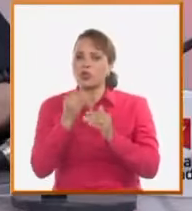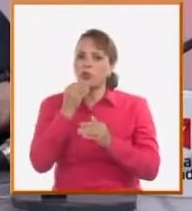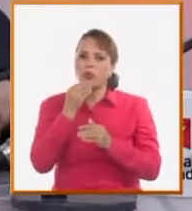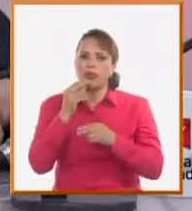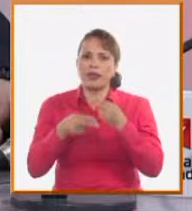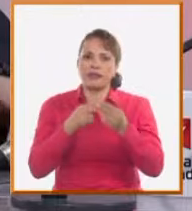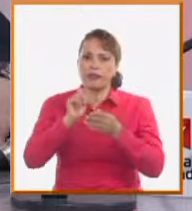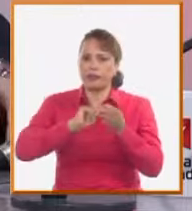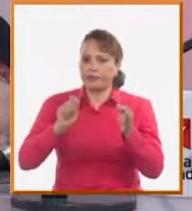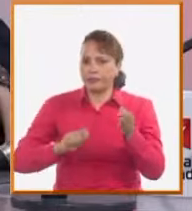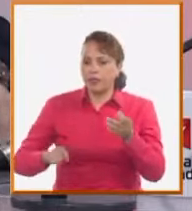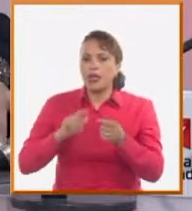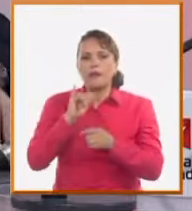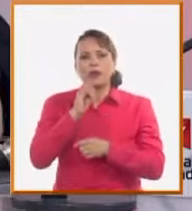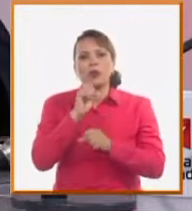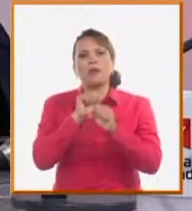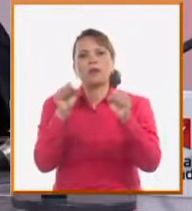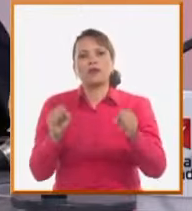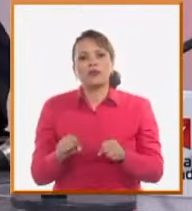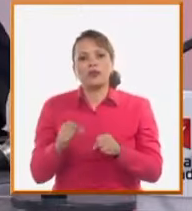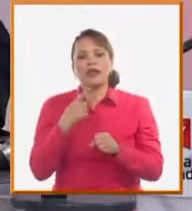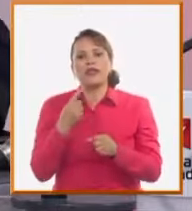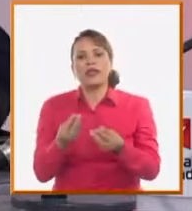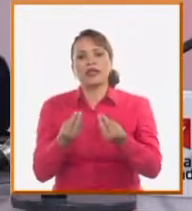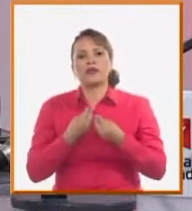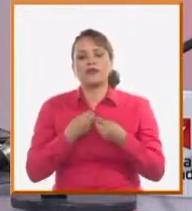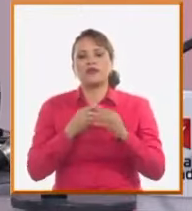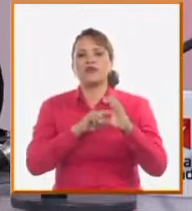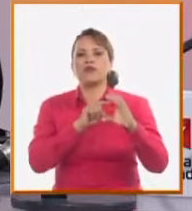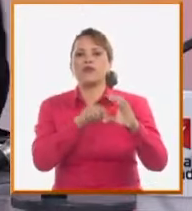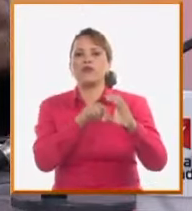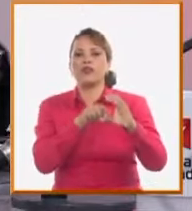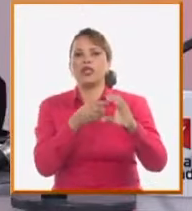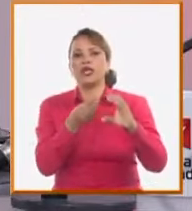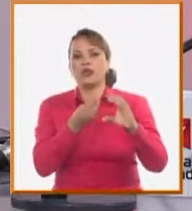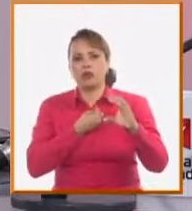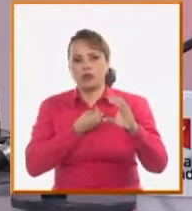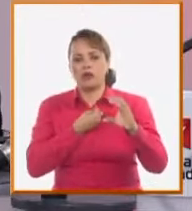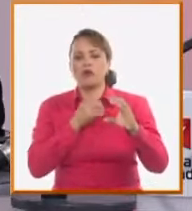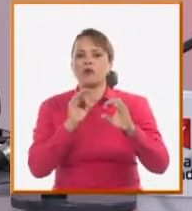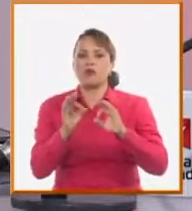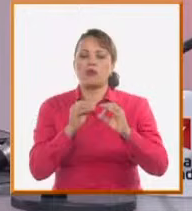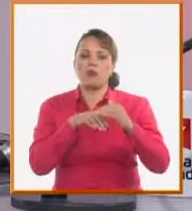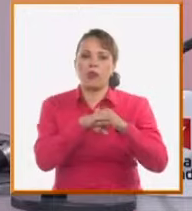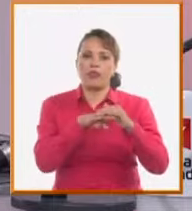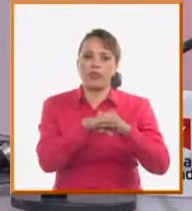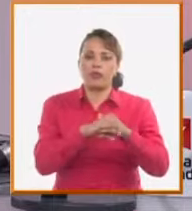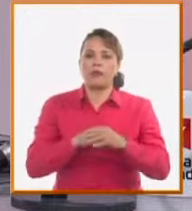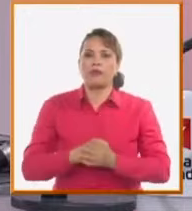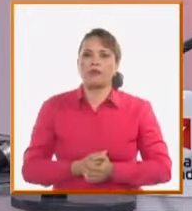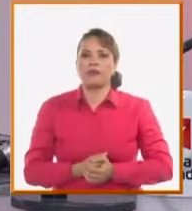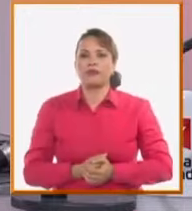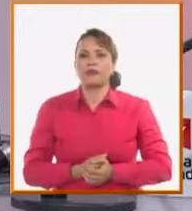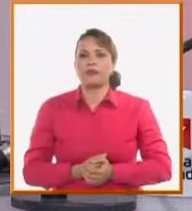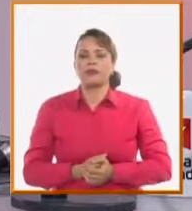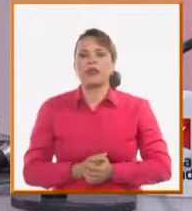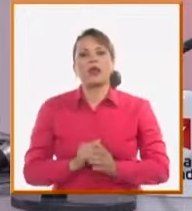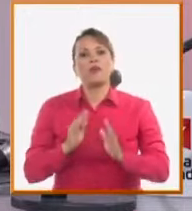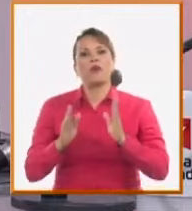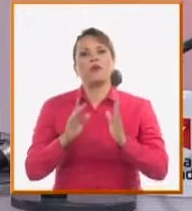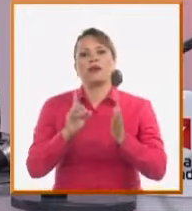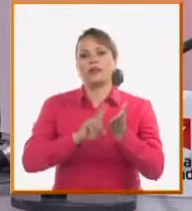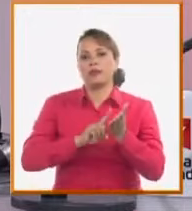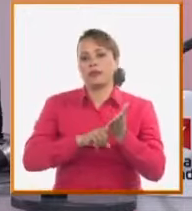mismos, pero tendrán la posibilidad también de tener aseguramientos totales, como se decía, por parte de los